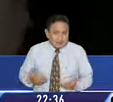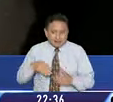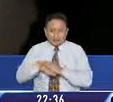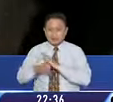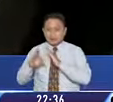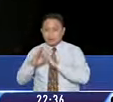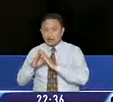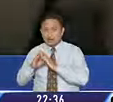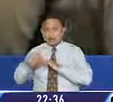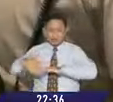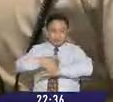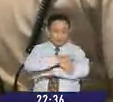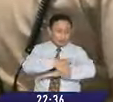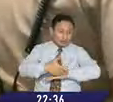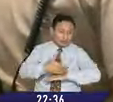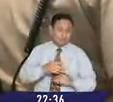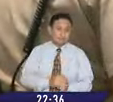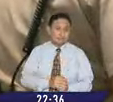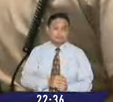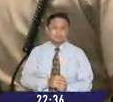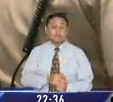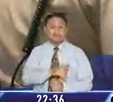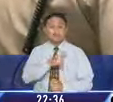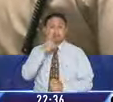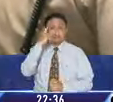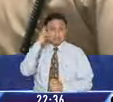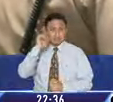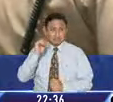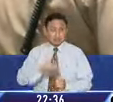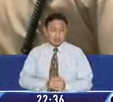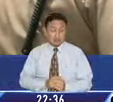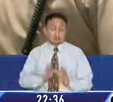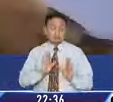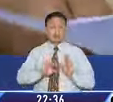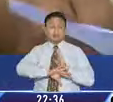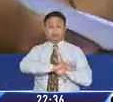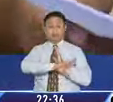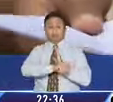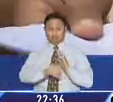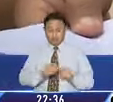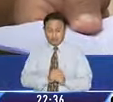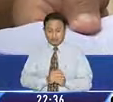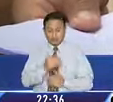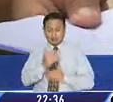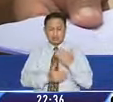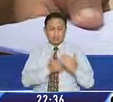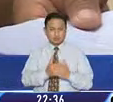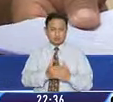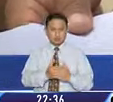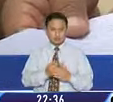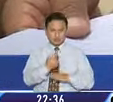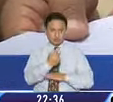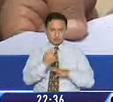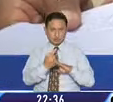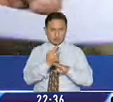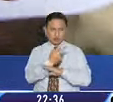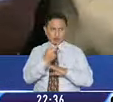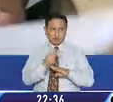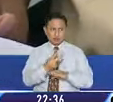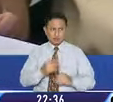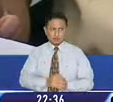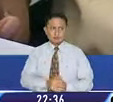casas ni la comuna. En primera instancia creyeron que se trató de un hecho delictivo, pero conforme iban pasando las horas, esa teoría